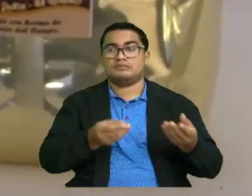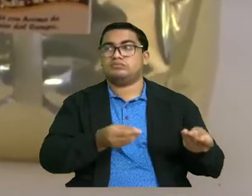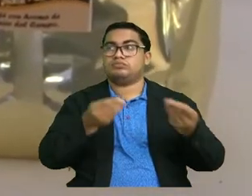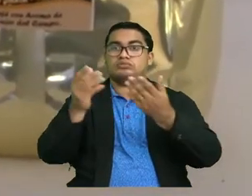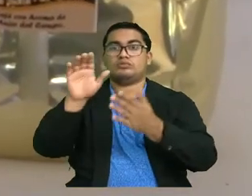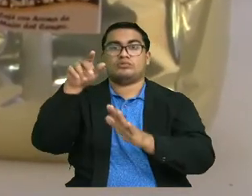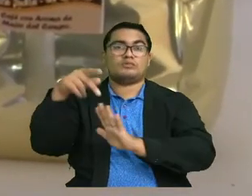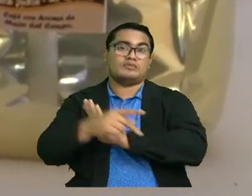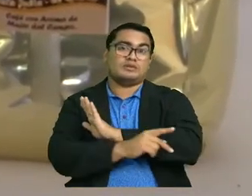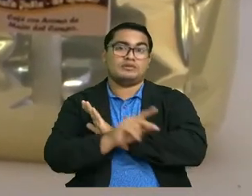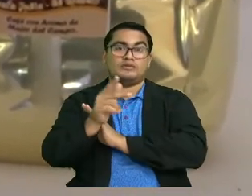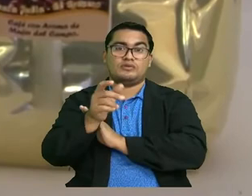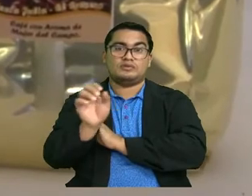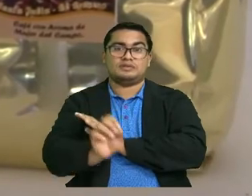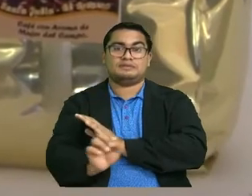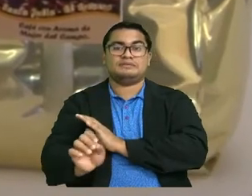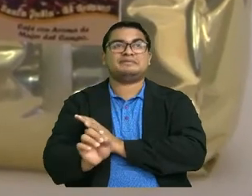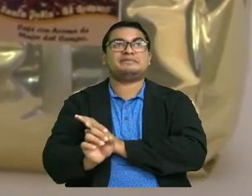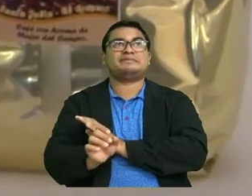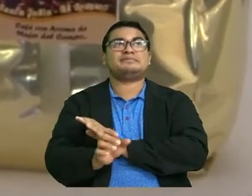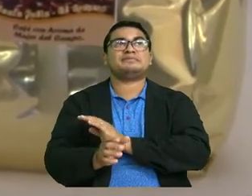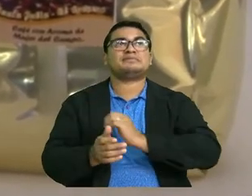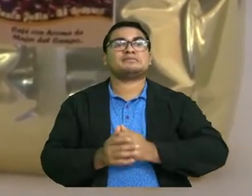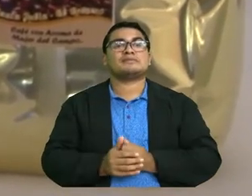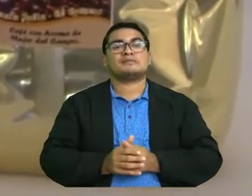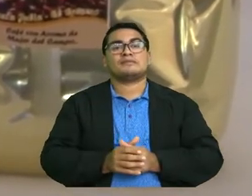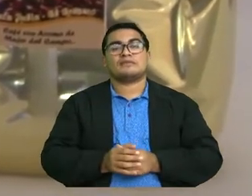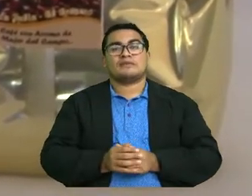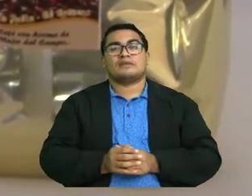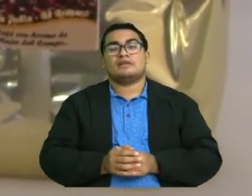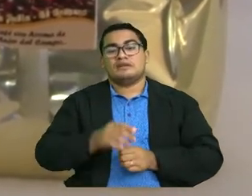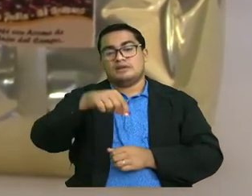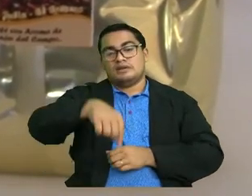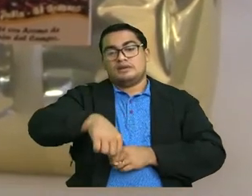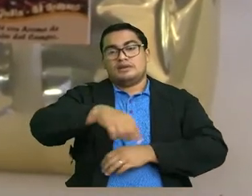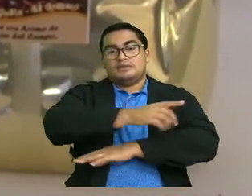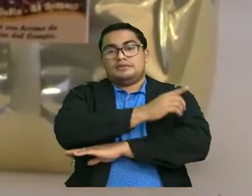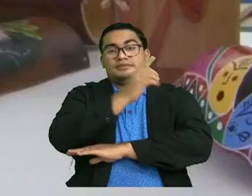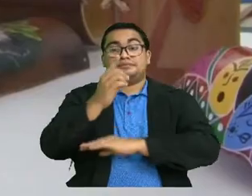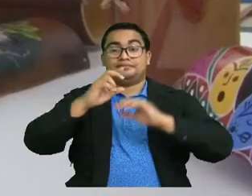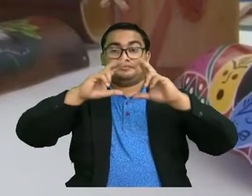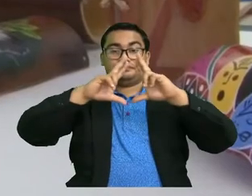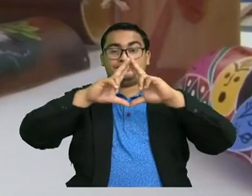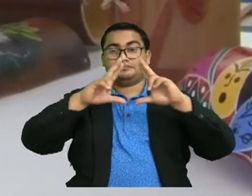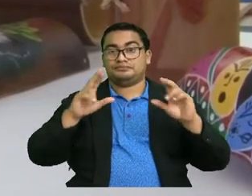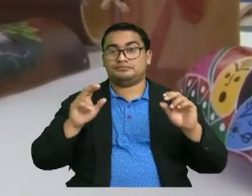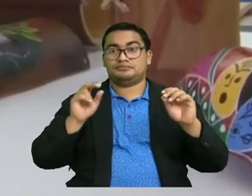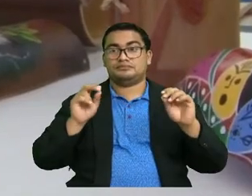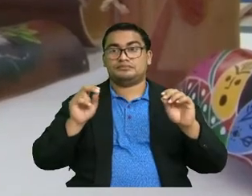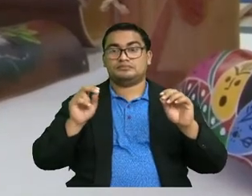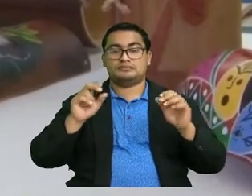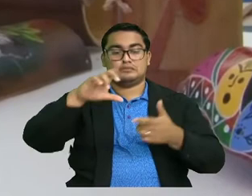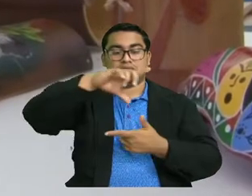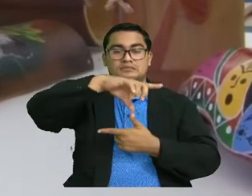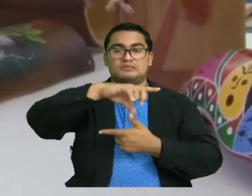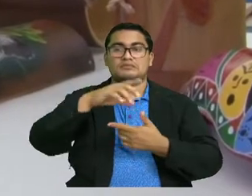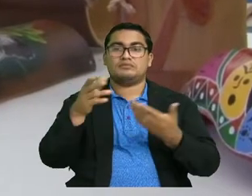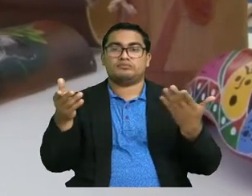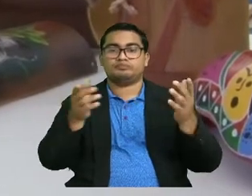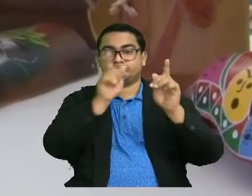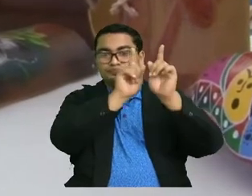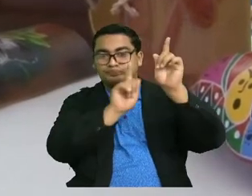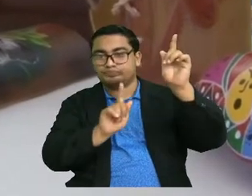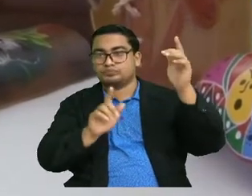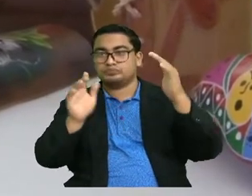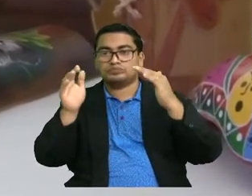porcentaje en todo eso. Entonces, y que hoy Nicaragua ha venido repuntando a nivel de América Latina en estadísticas de